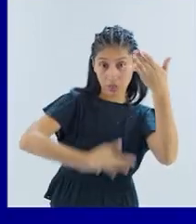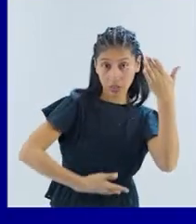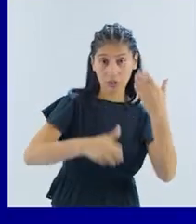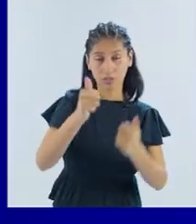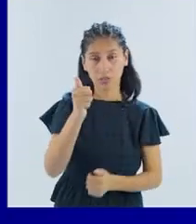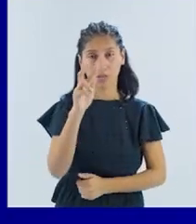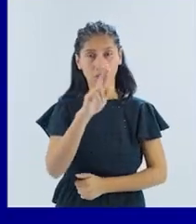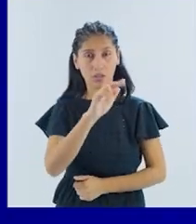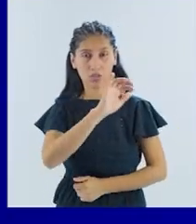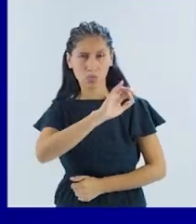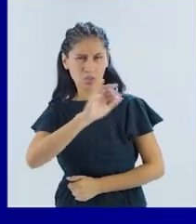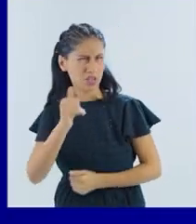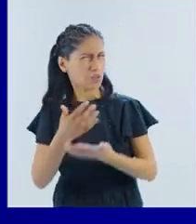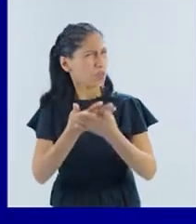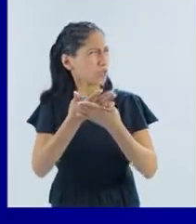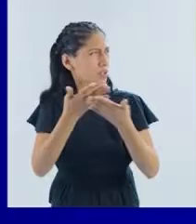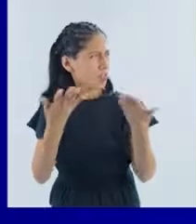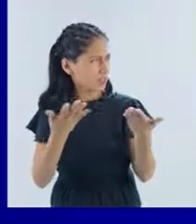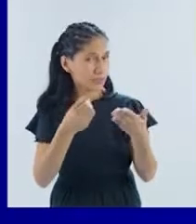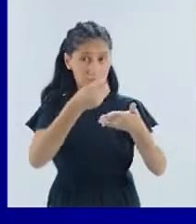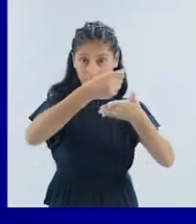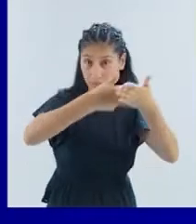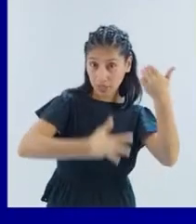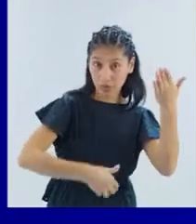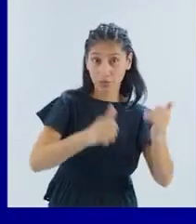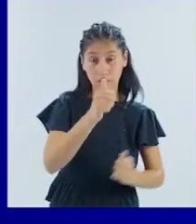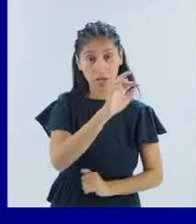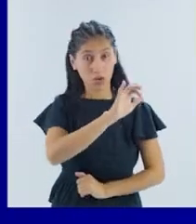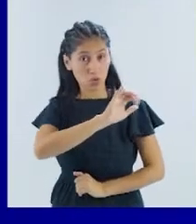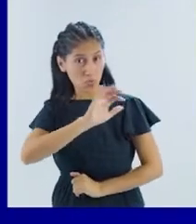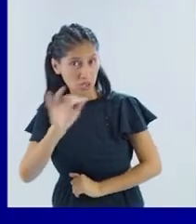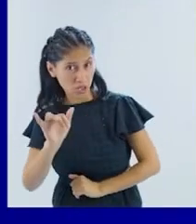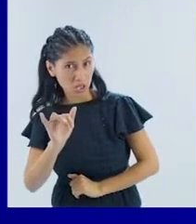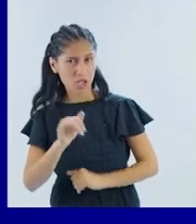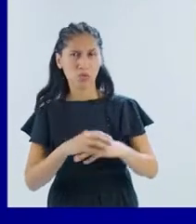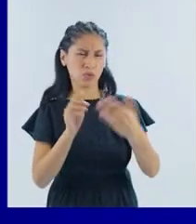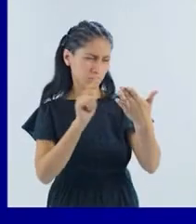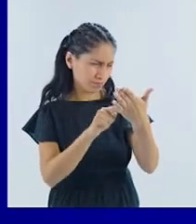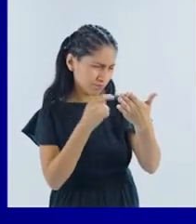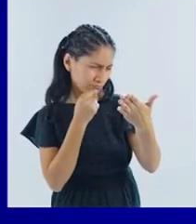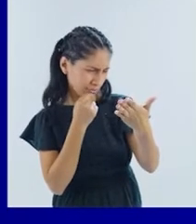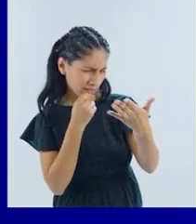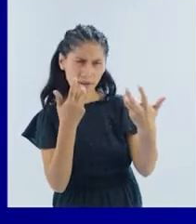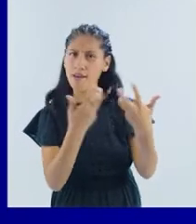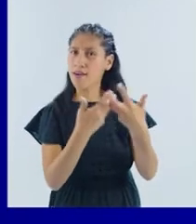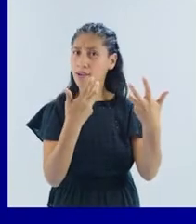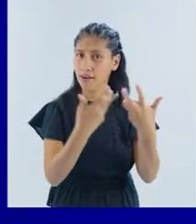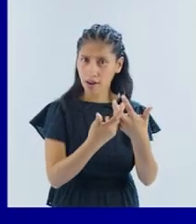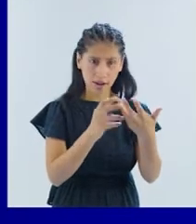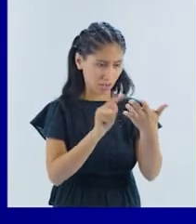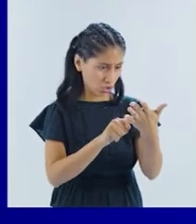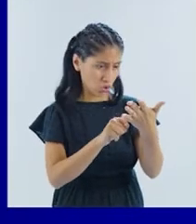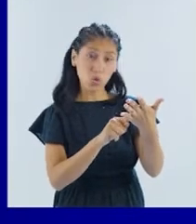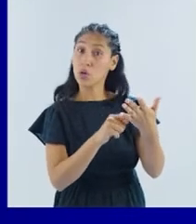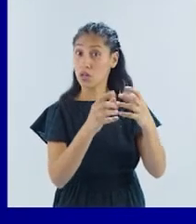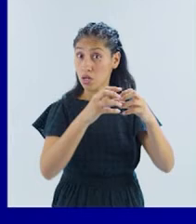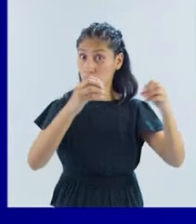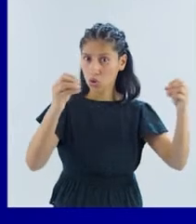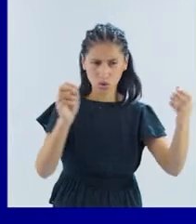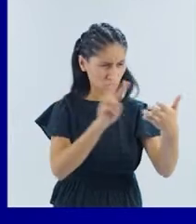es un texto argumentativo? Los textos argumentativos son aquellos que presentan recursos, justificaciones